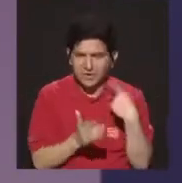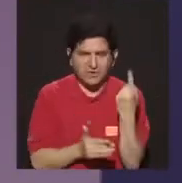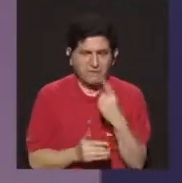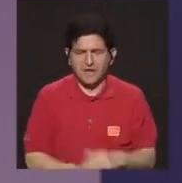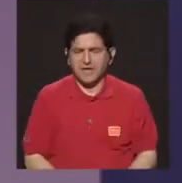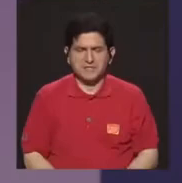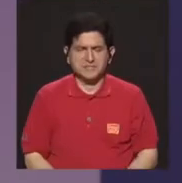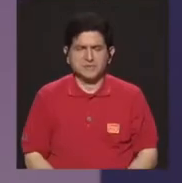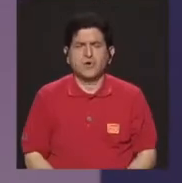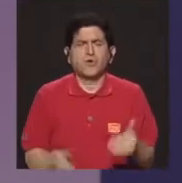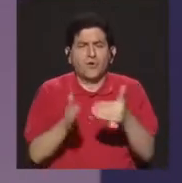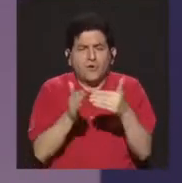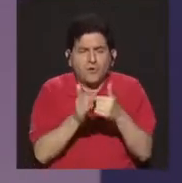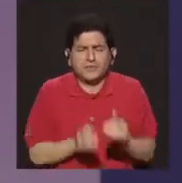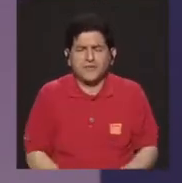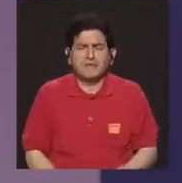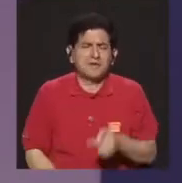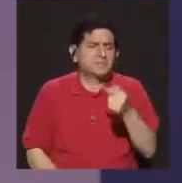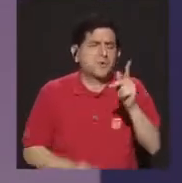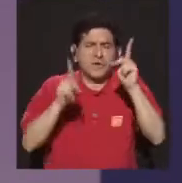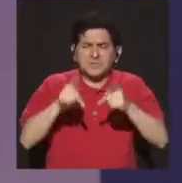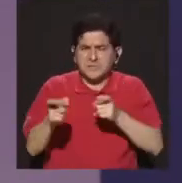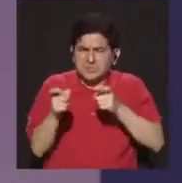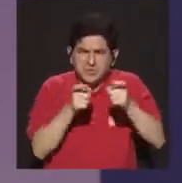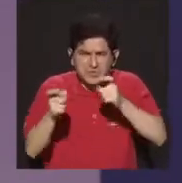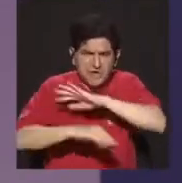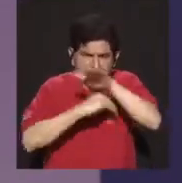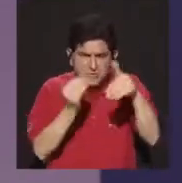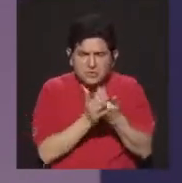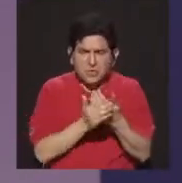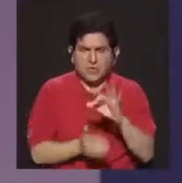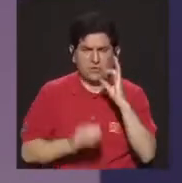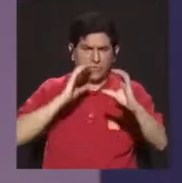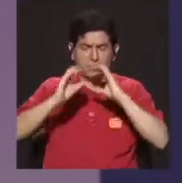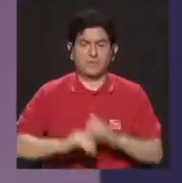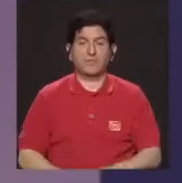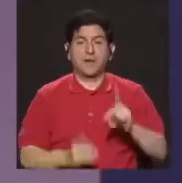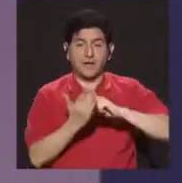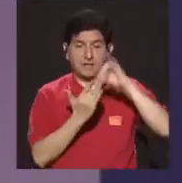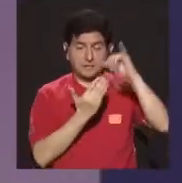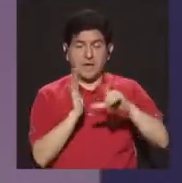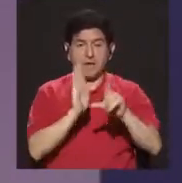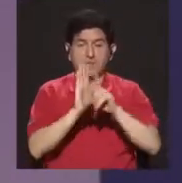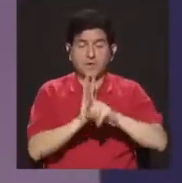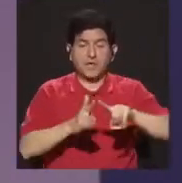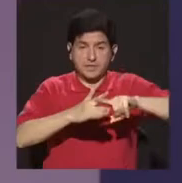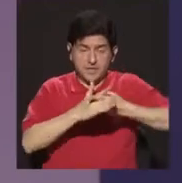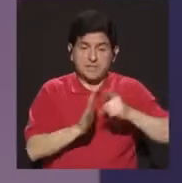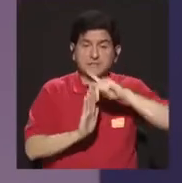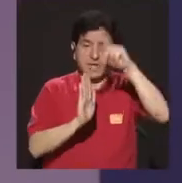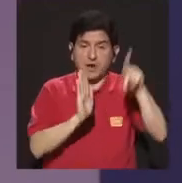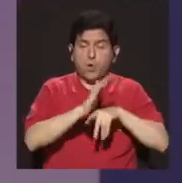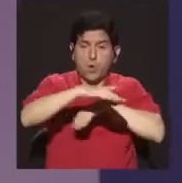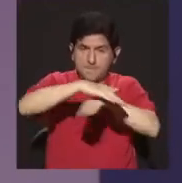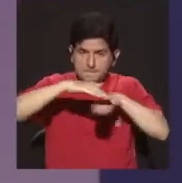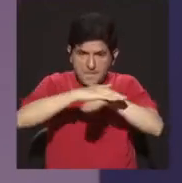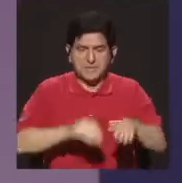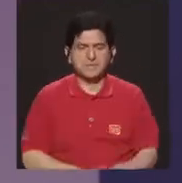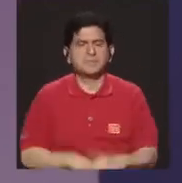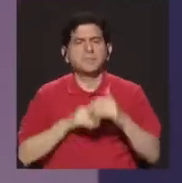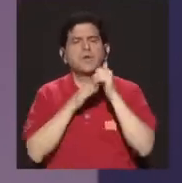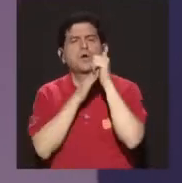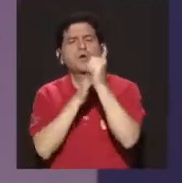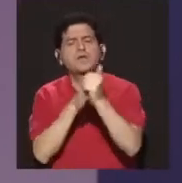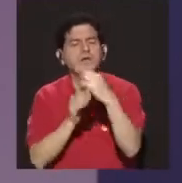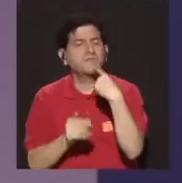concentración como mencionaban en la pregunta de unos pocos sino que garantes incluso el proyecto de ley inicia con principios rectores que son algunas guías de